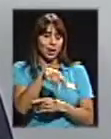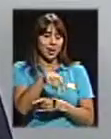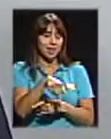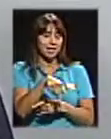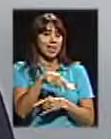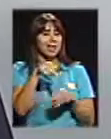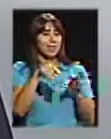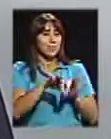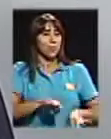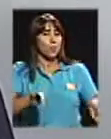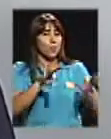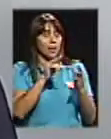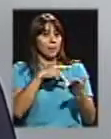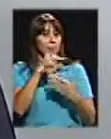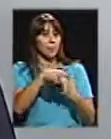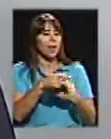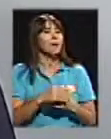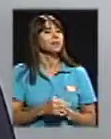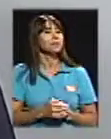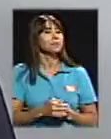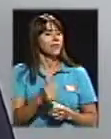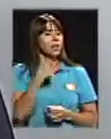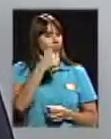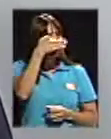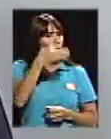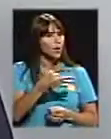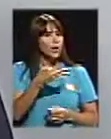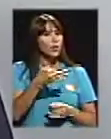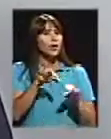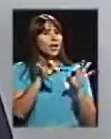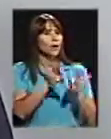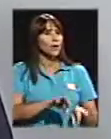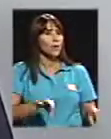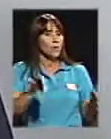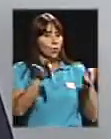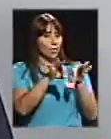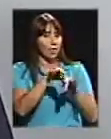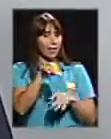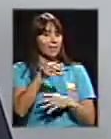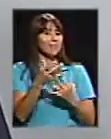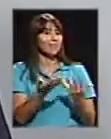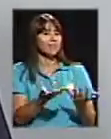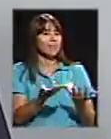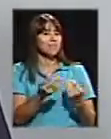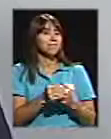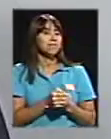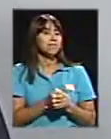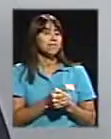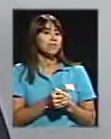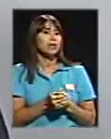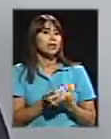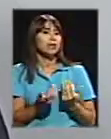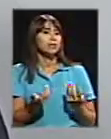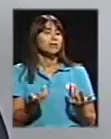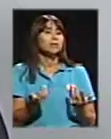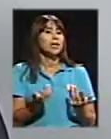importante programa. Yo creo que lo importante aquí es tal